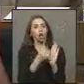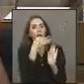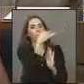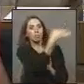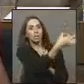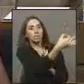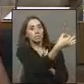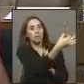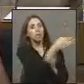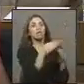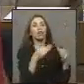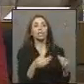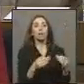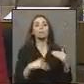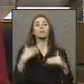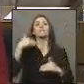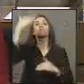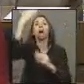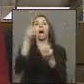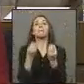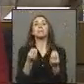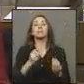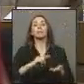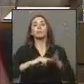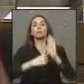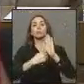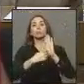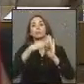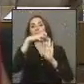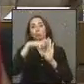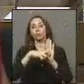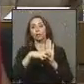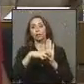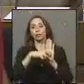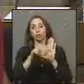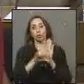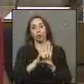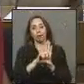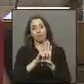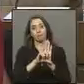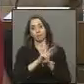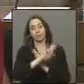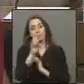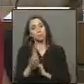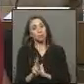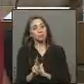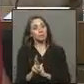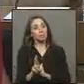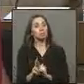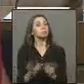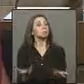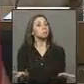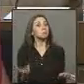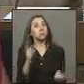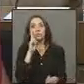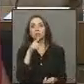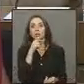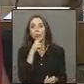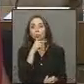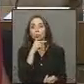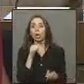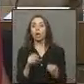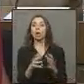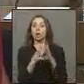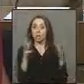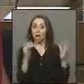y lo que realmente va a pasar a partir de que este proyecto sea ley de la República. Sin duda alguna, es